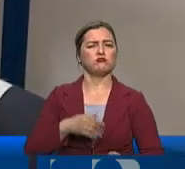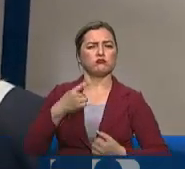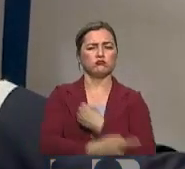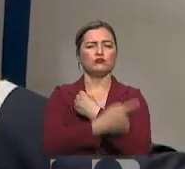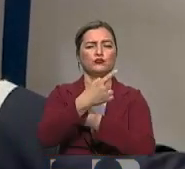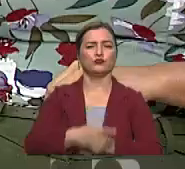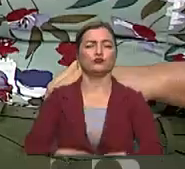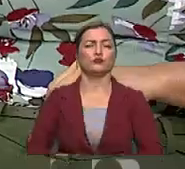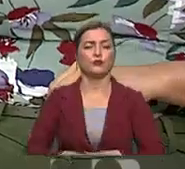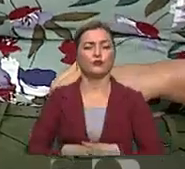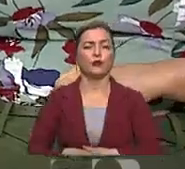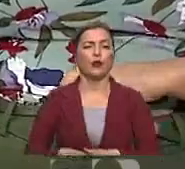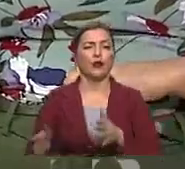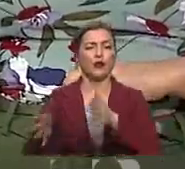tenga.